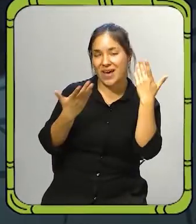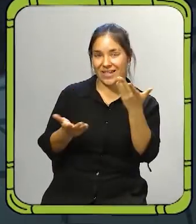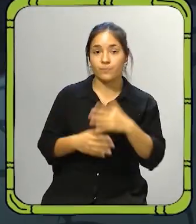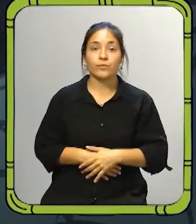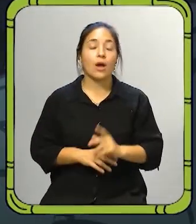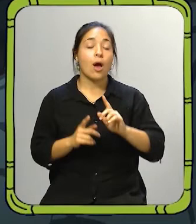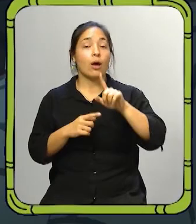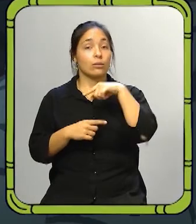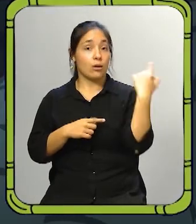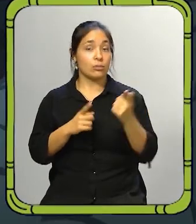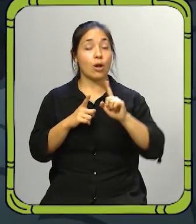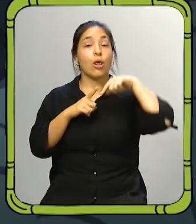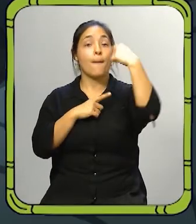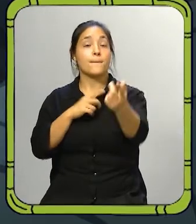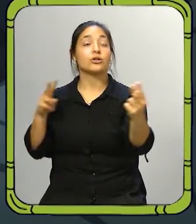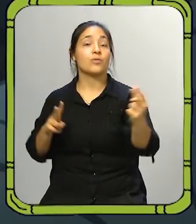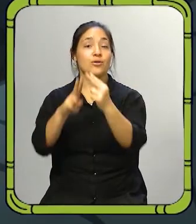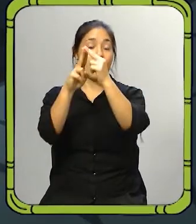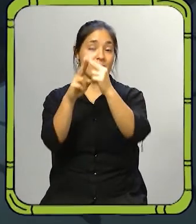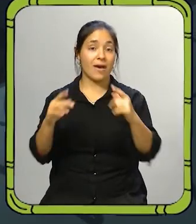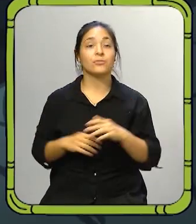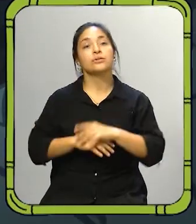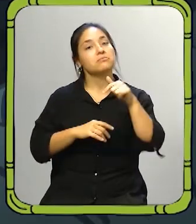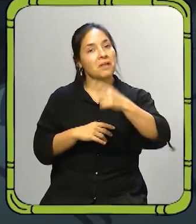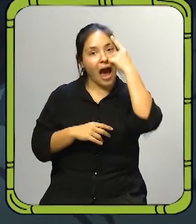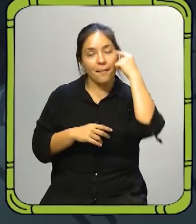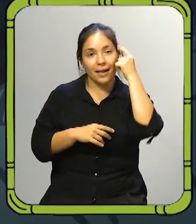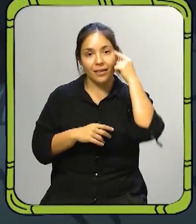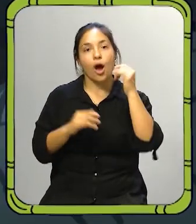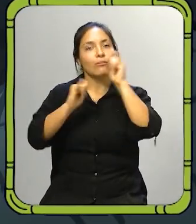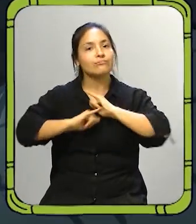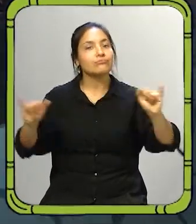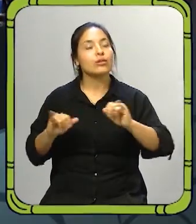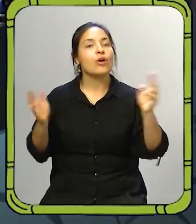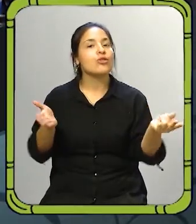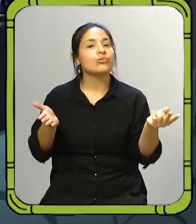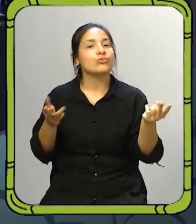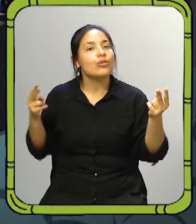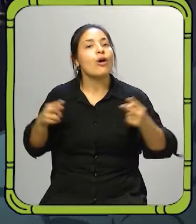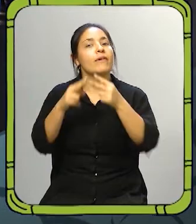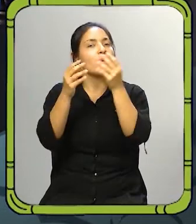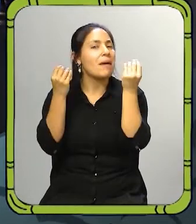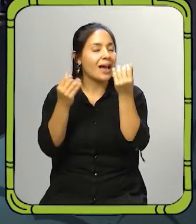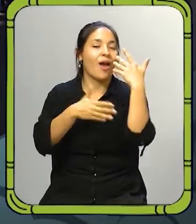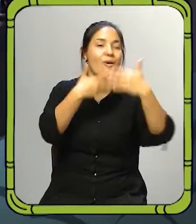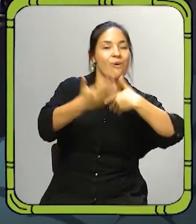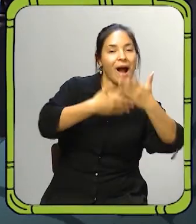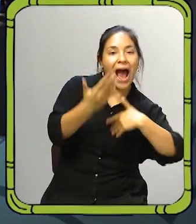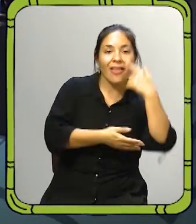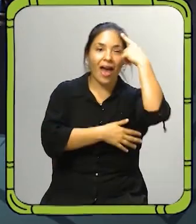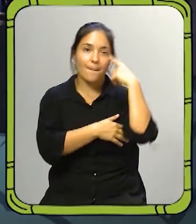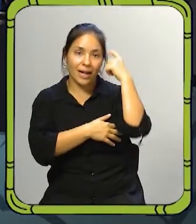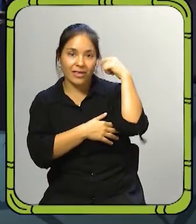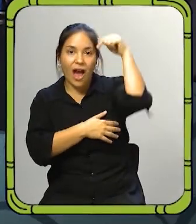Nosotros nos vemos en el próximo programa porque estamos aprendiendo un montón. ¿Nos vemos para qué? Para seguir jugando y aprendiendo